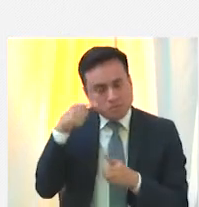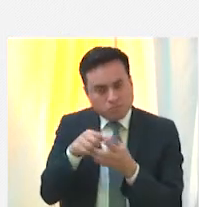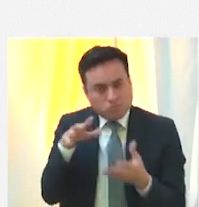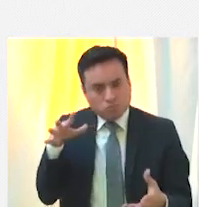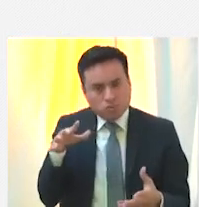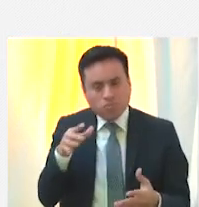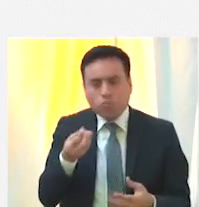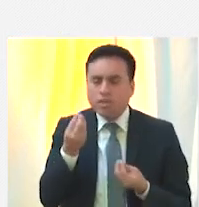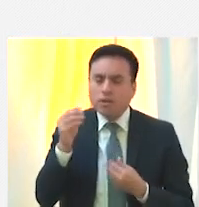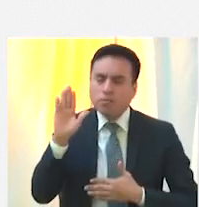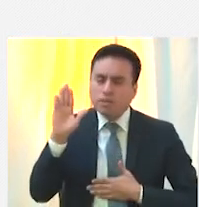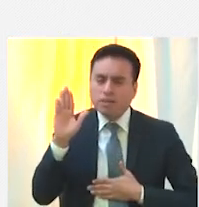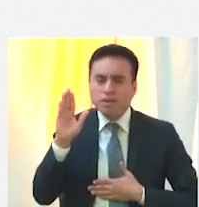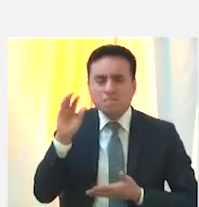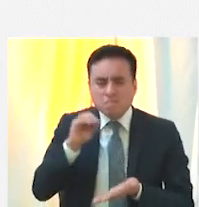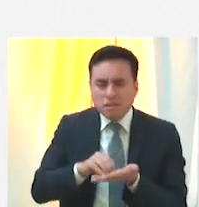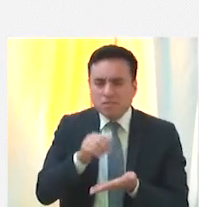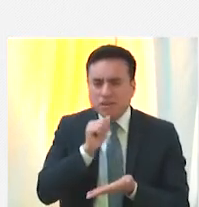buena promesa, pero no